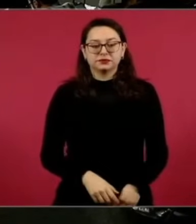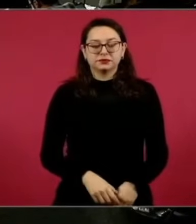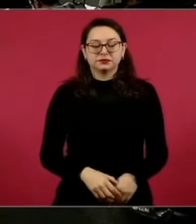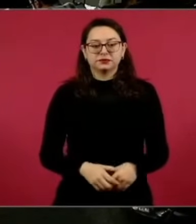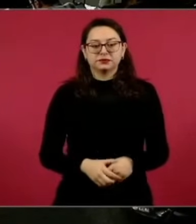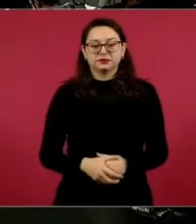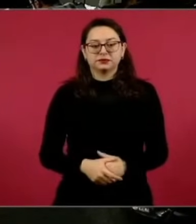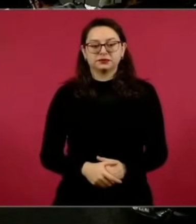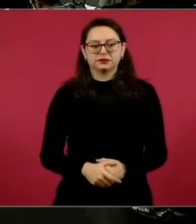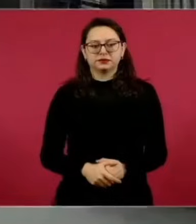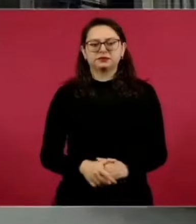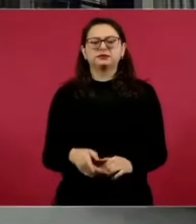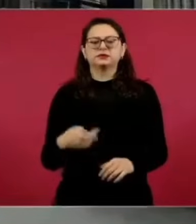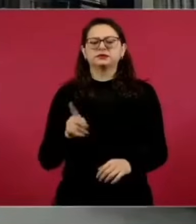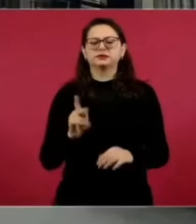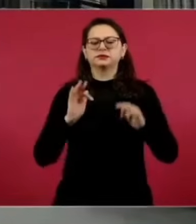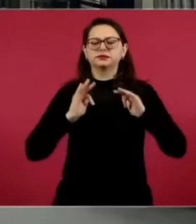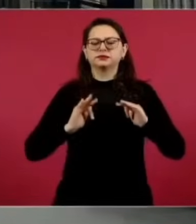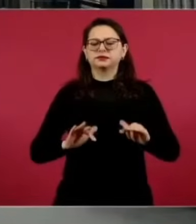Nada más que no se enojen,